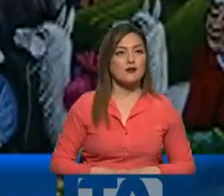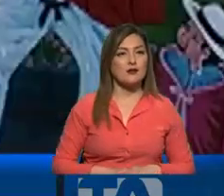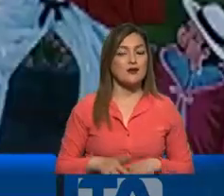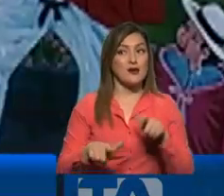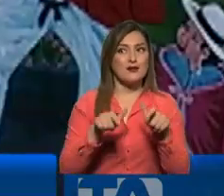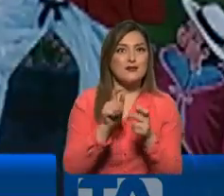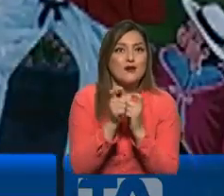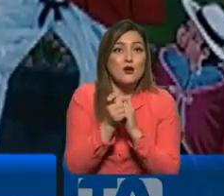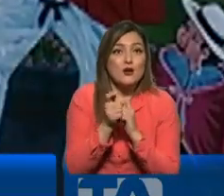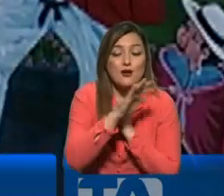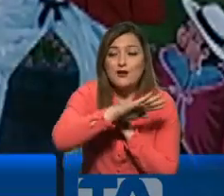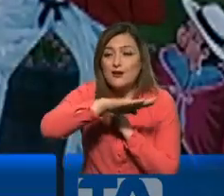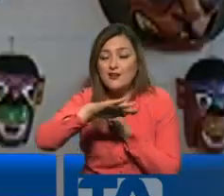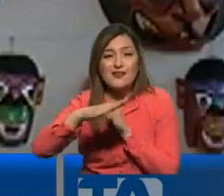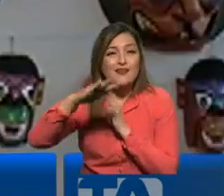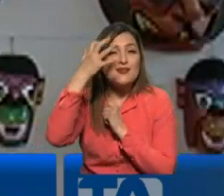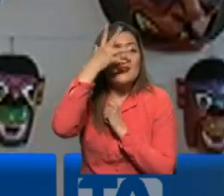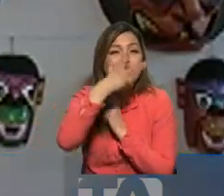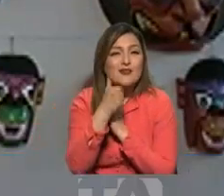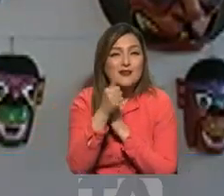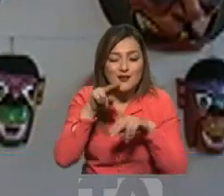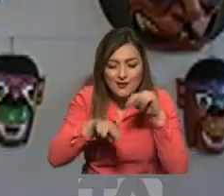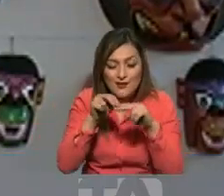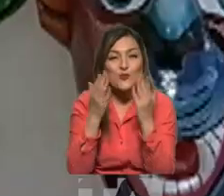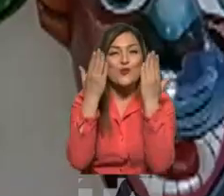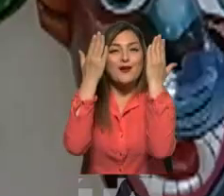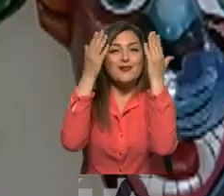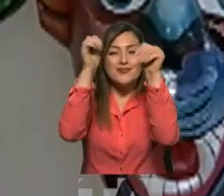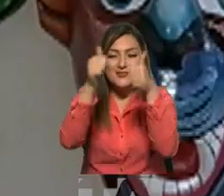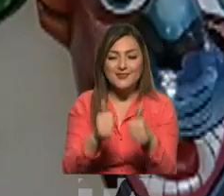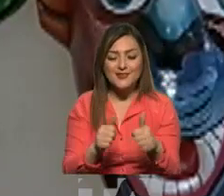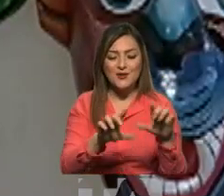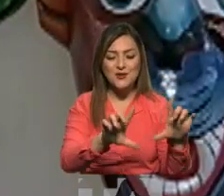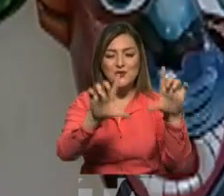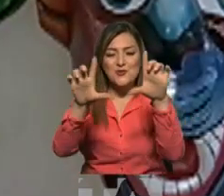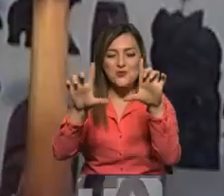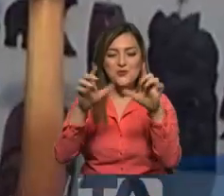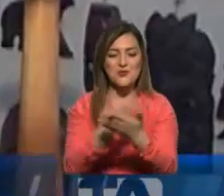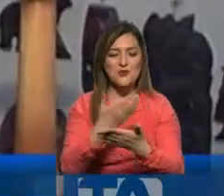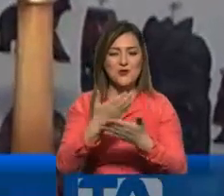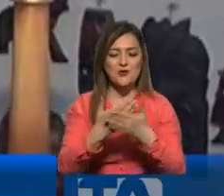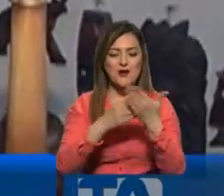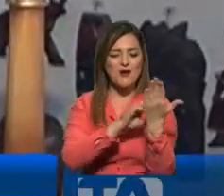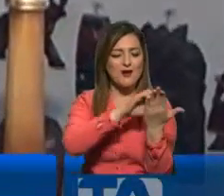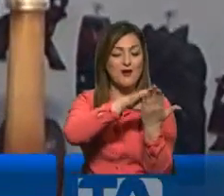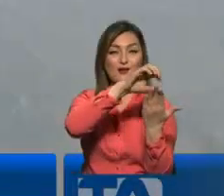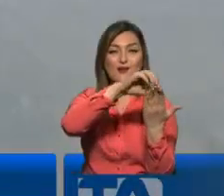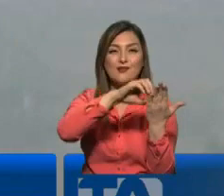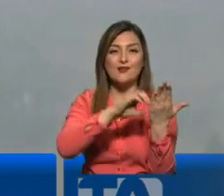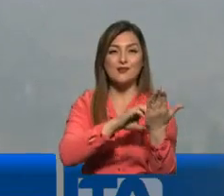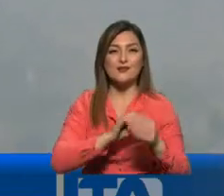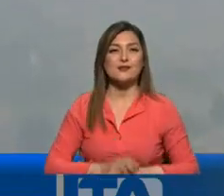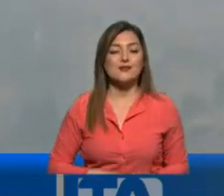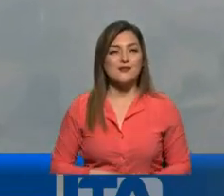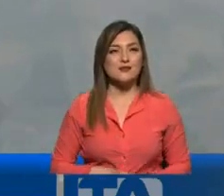lugareños transforman sus paisajes y tradiciones en obras de arte plasmadas en cuadros o en objetos decorados.